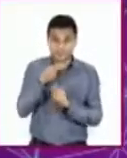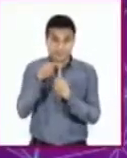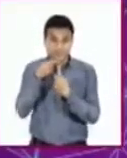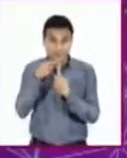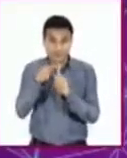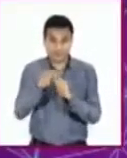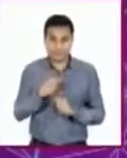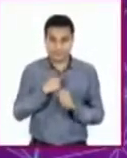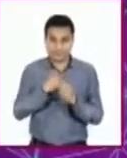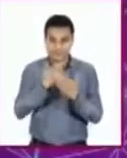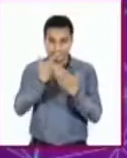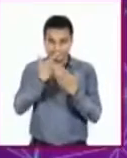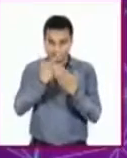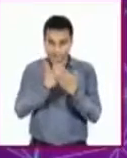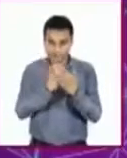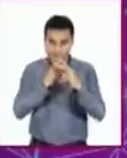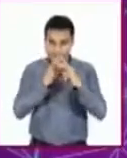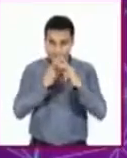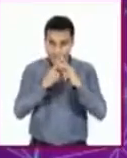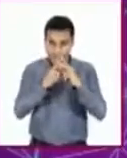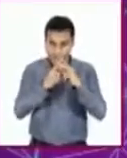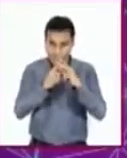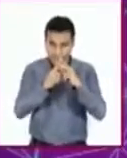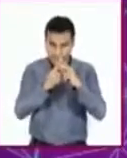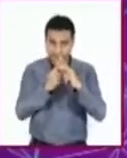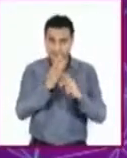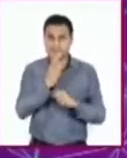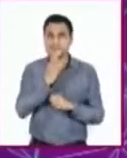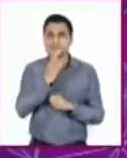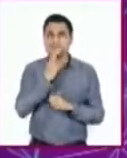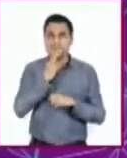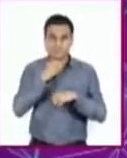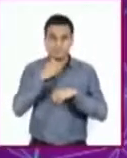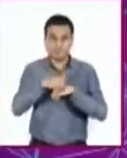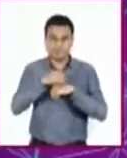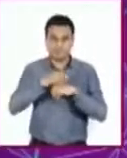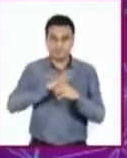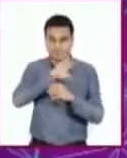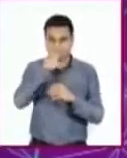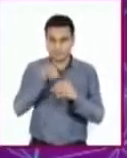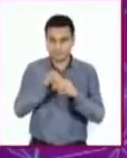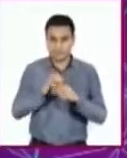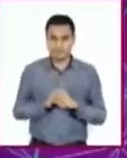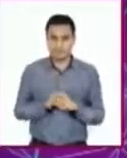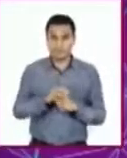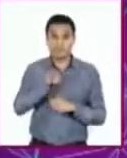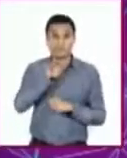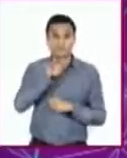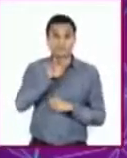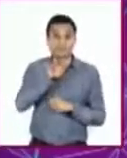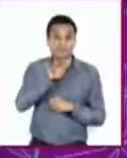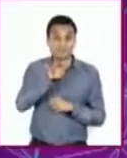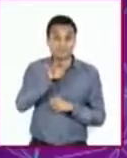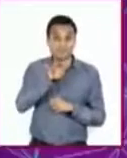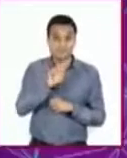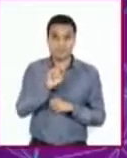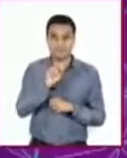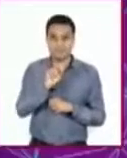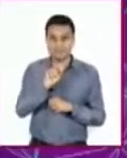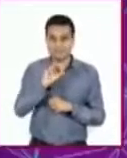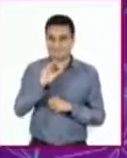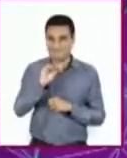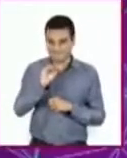se calcula la diferencia entre los valores absolutos de los números: 19 enteros 90